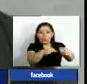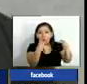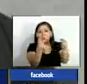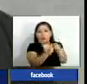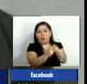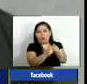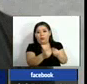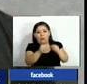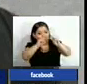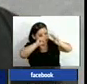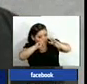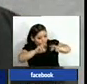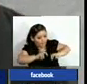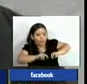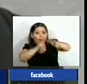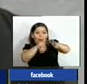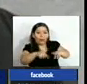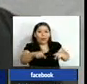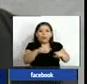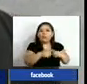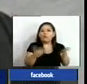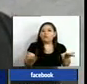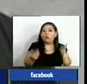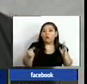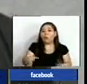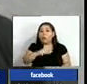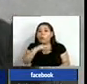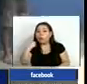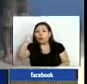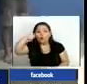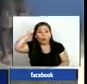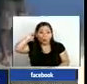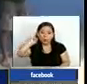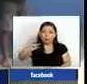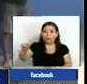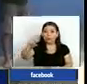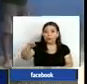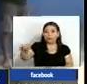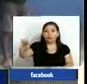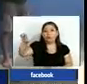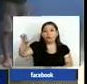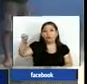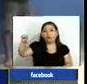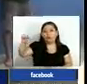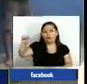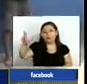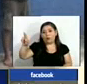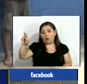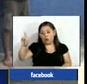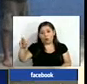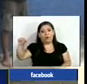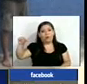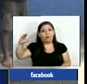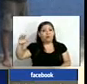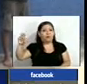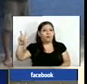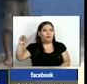las investigaciones, habrían participado en el asesinato de un hombre identificado como Esaú Ezequiel